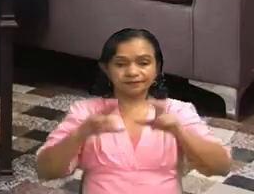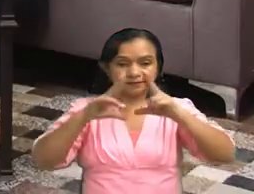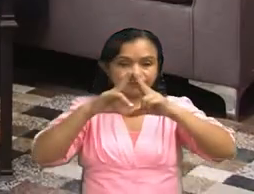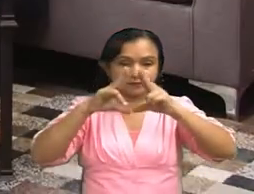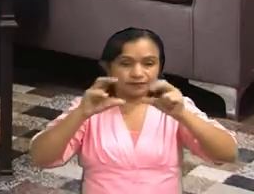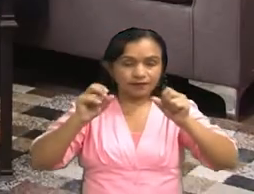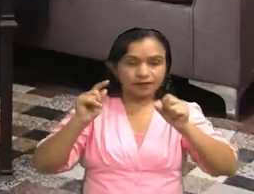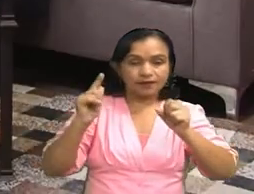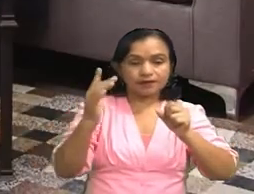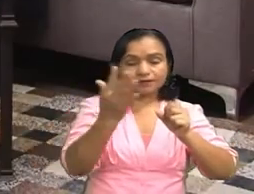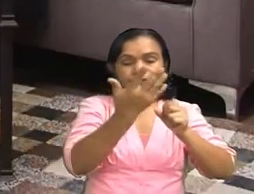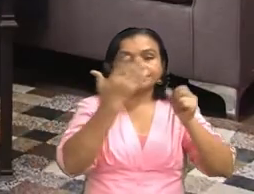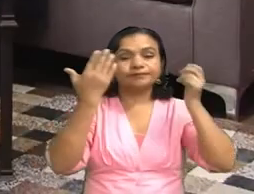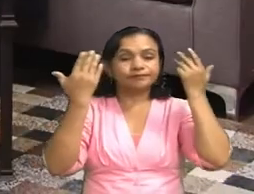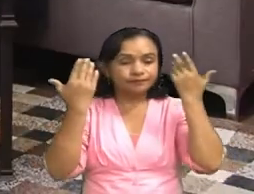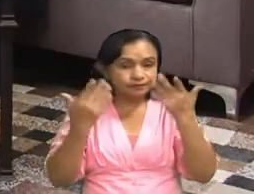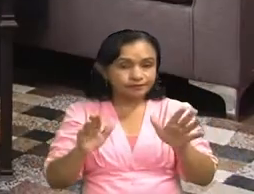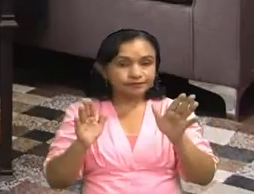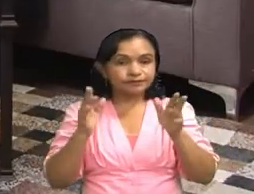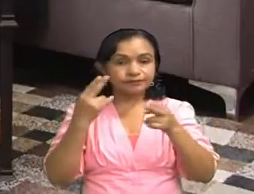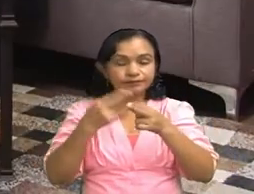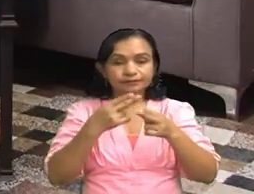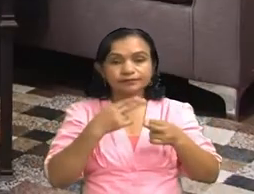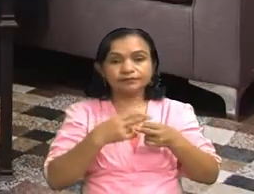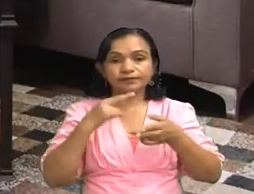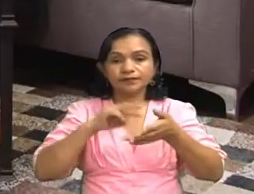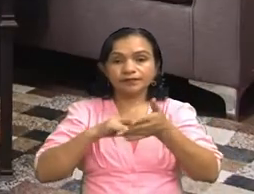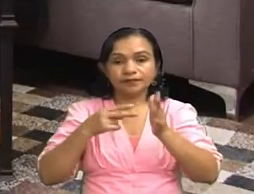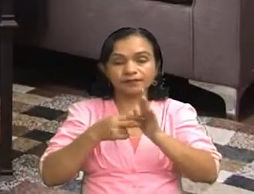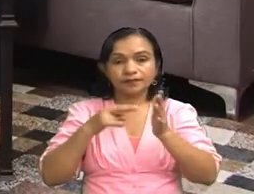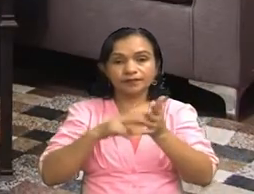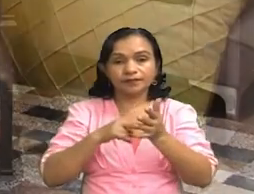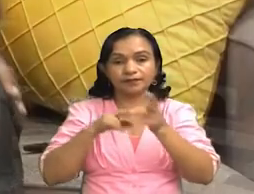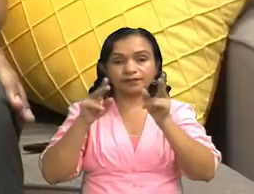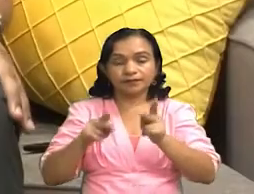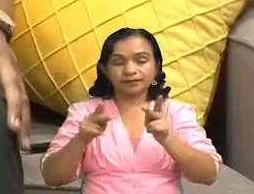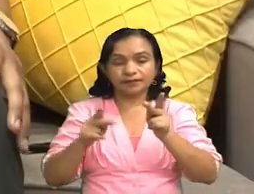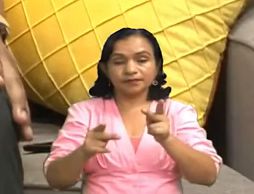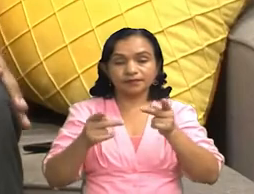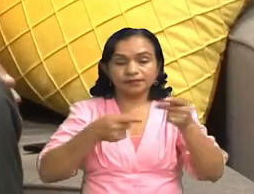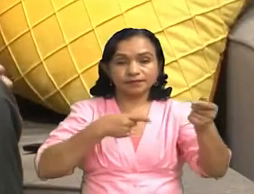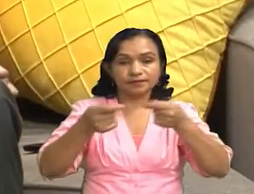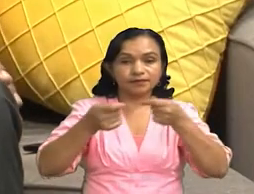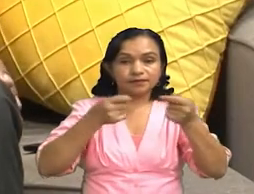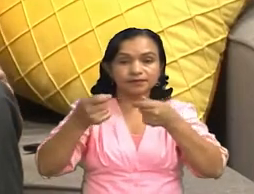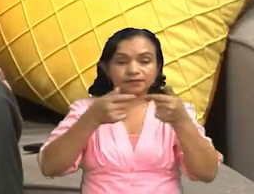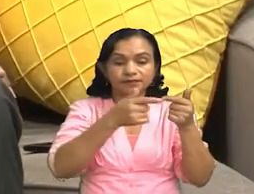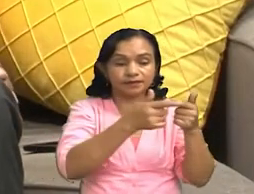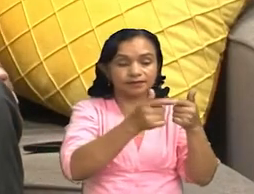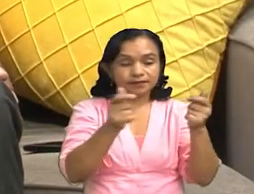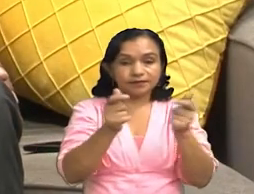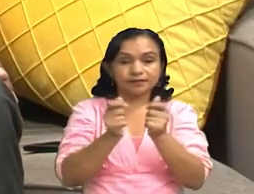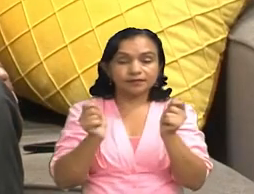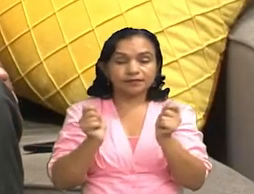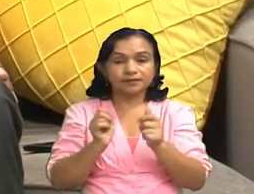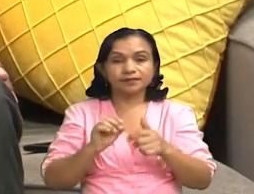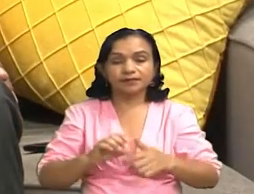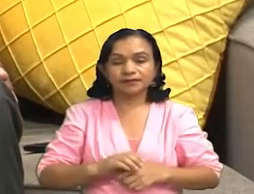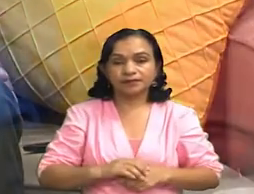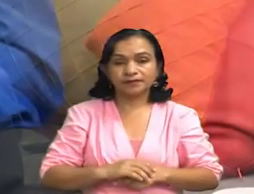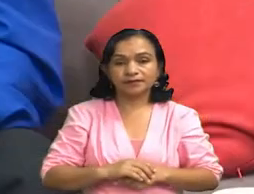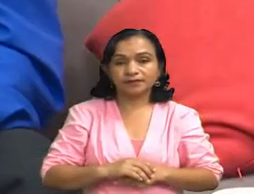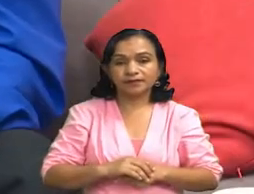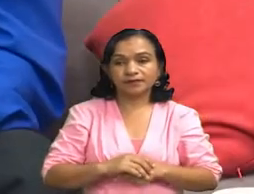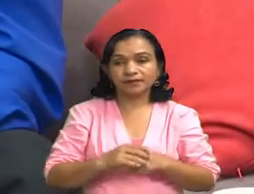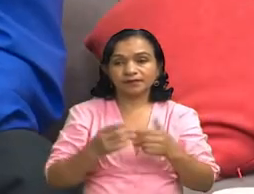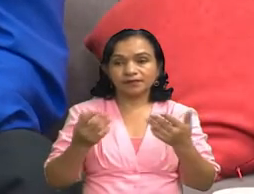todito, o sea, en la línea de registro. Y lo que significa para nuestros productores, que en su mayoría son pequeños. Fíjate que